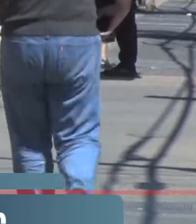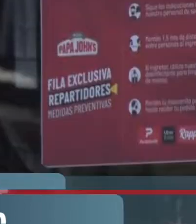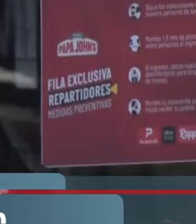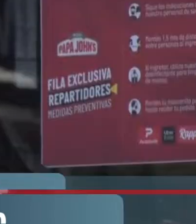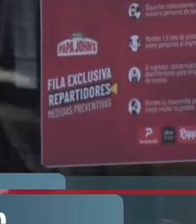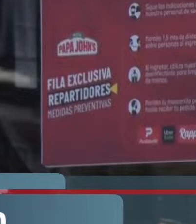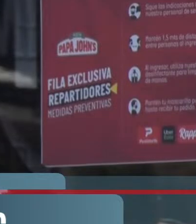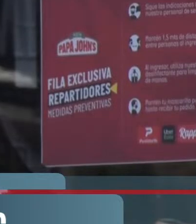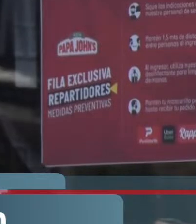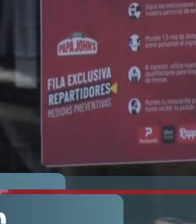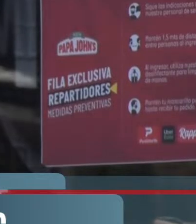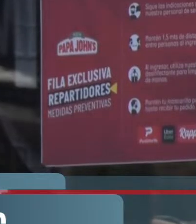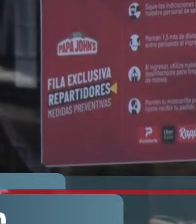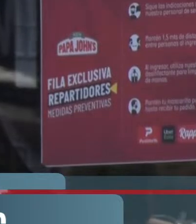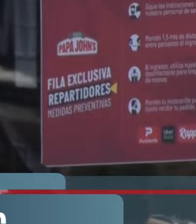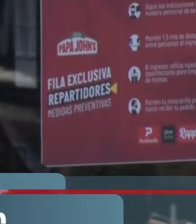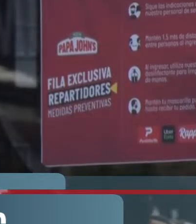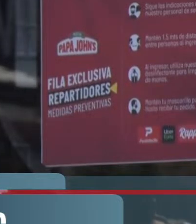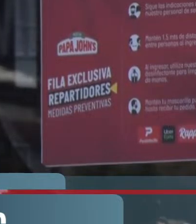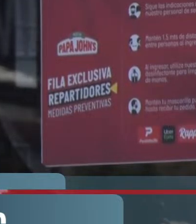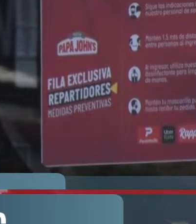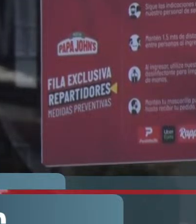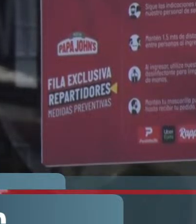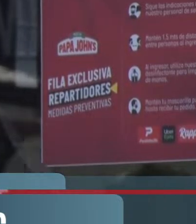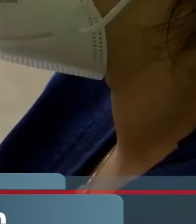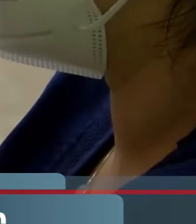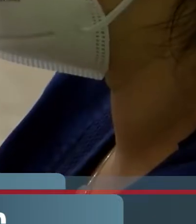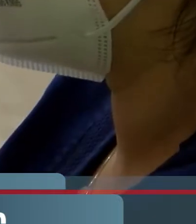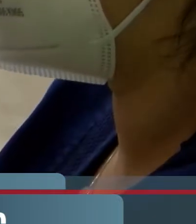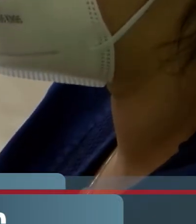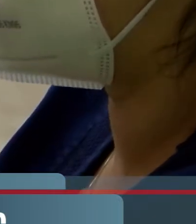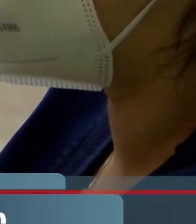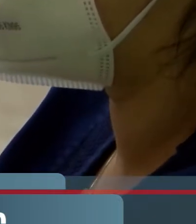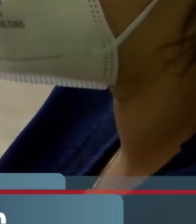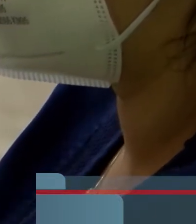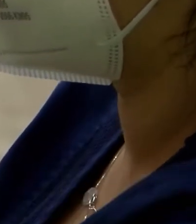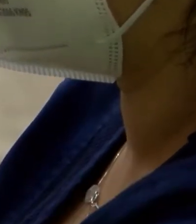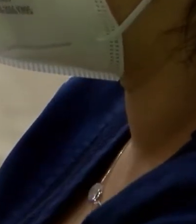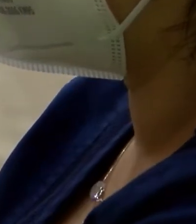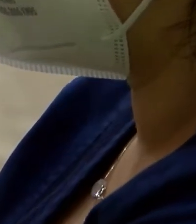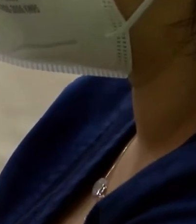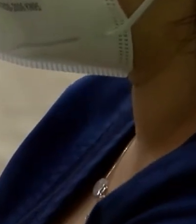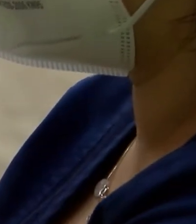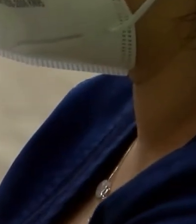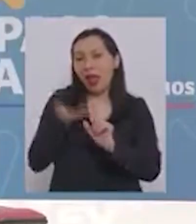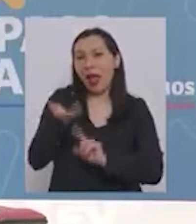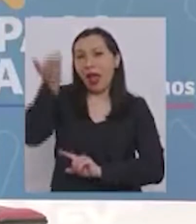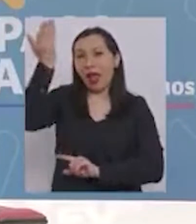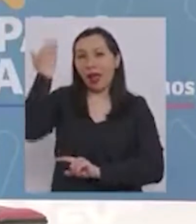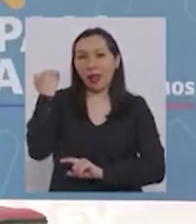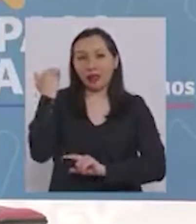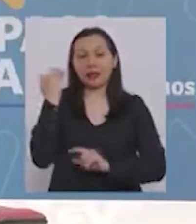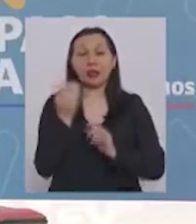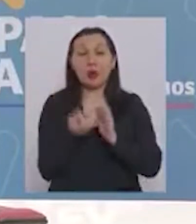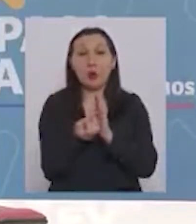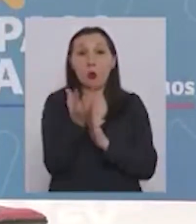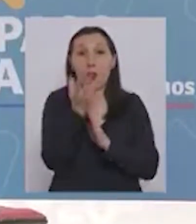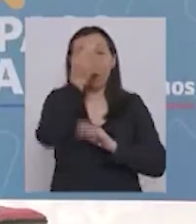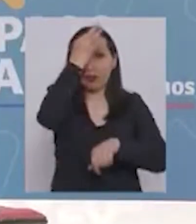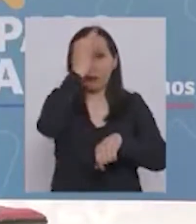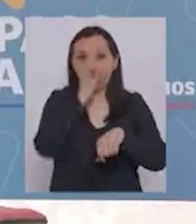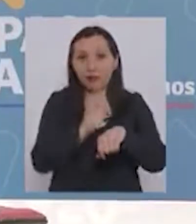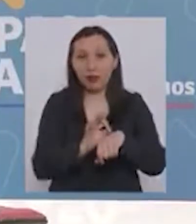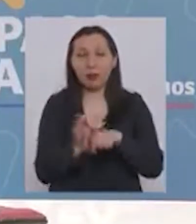pero reiteró el llamado a la población a no relajar las medidas de autocuidado y concurrir a vacunarse y los nuevos casos